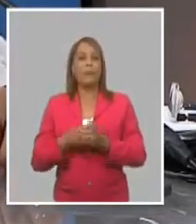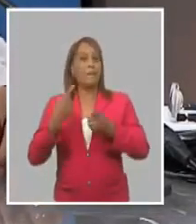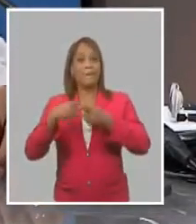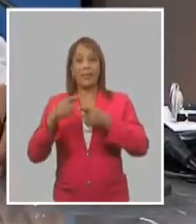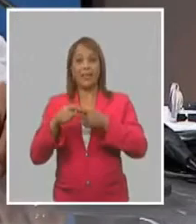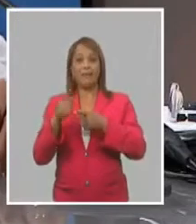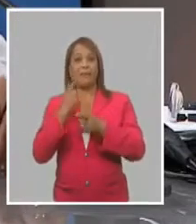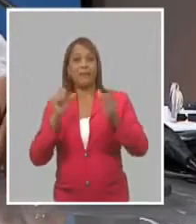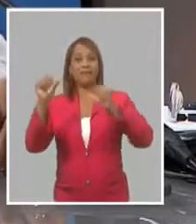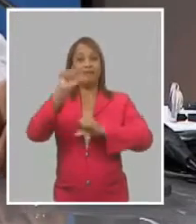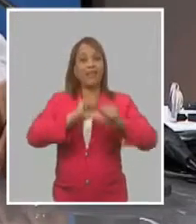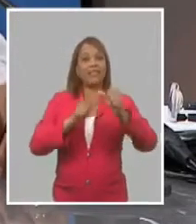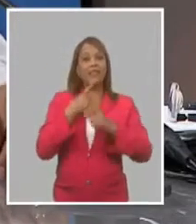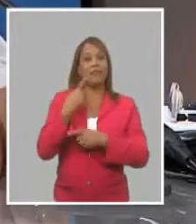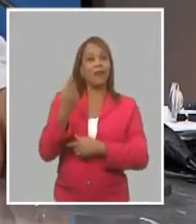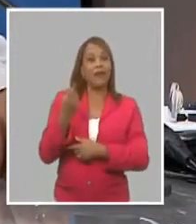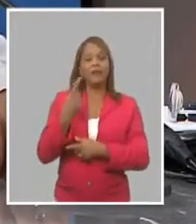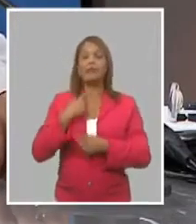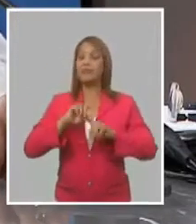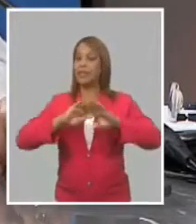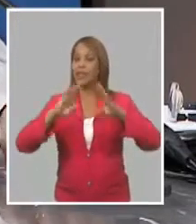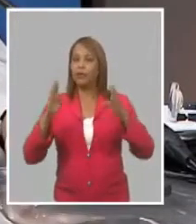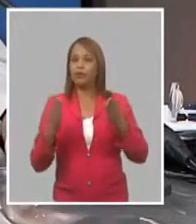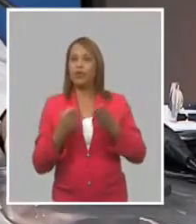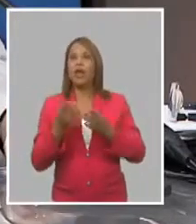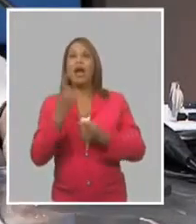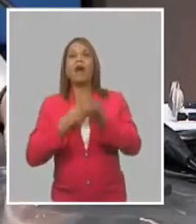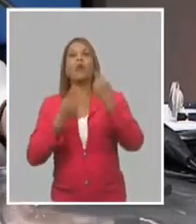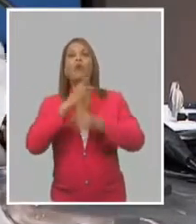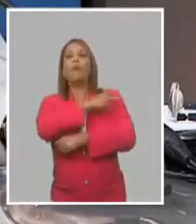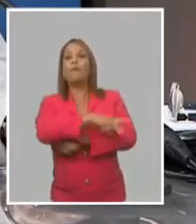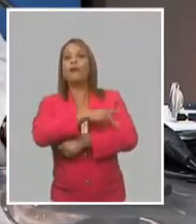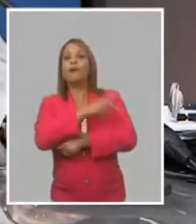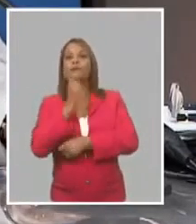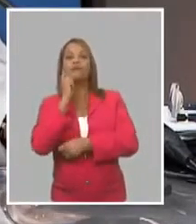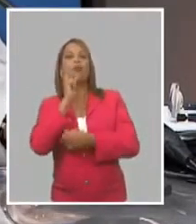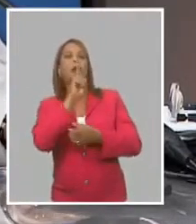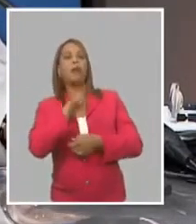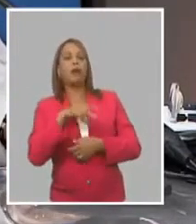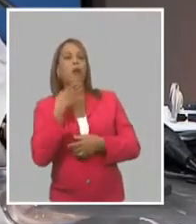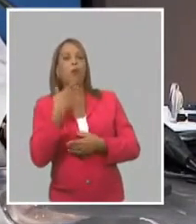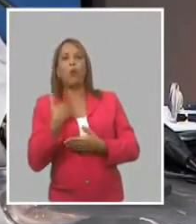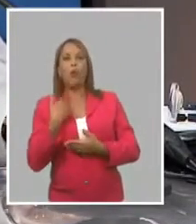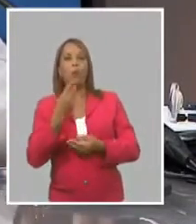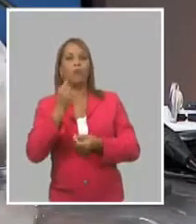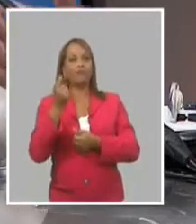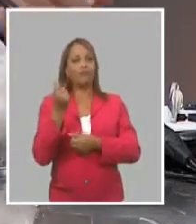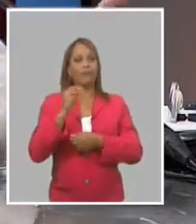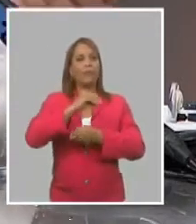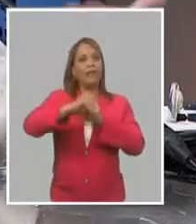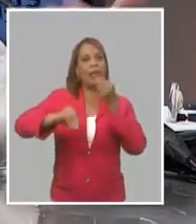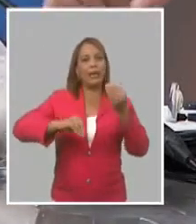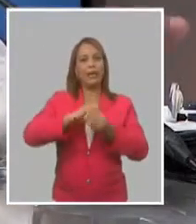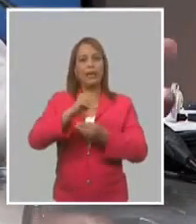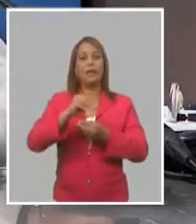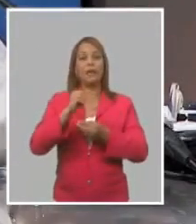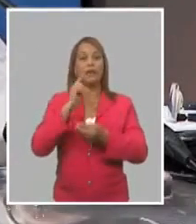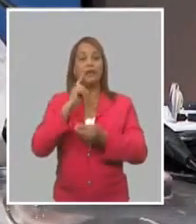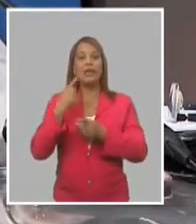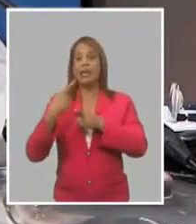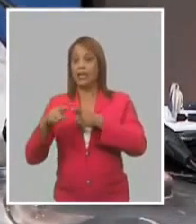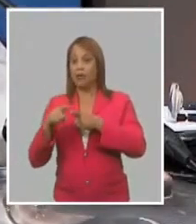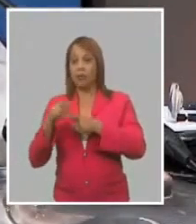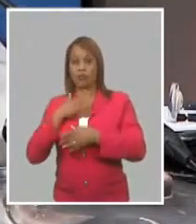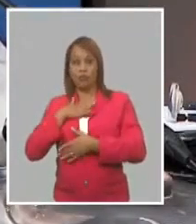materia prima, y eso siempre. Hay países que han hecho devaluaciones, que tienen muchos